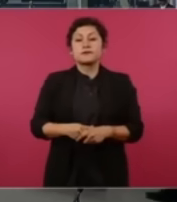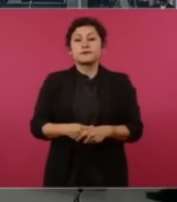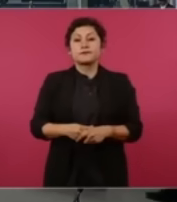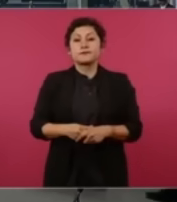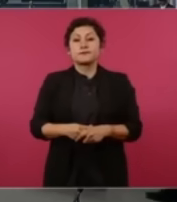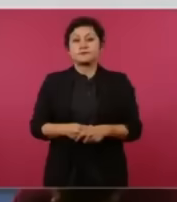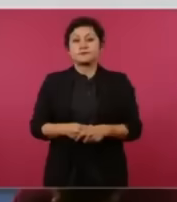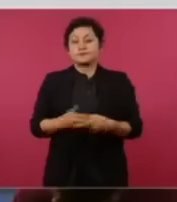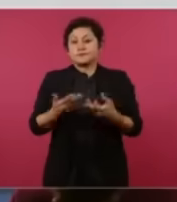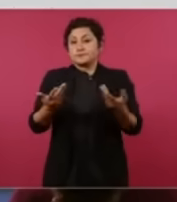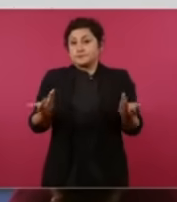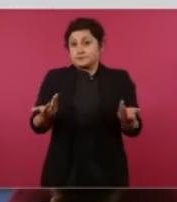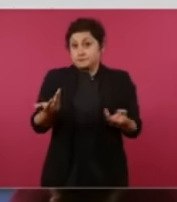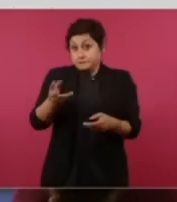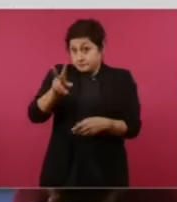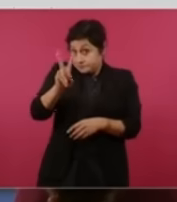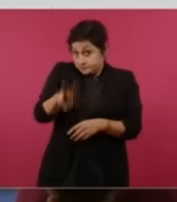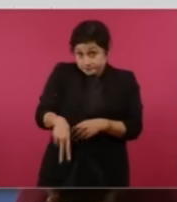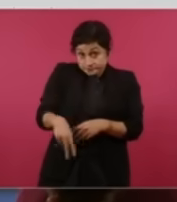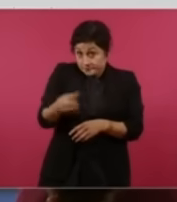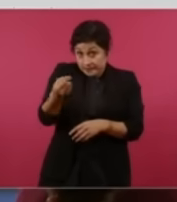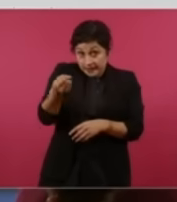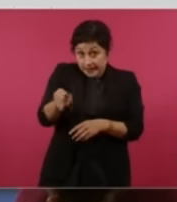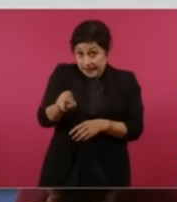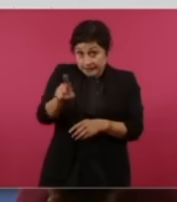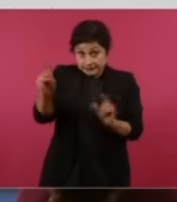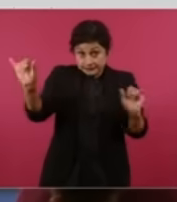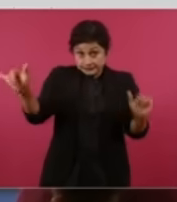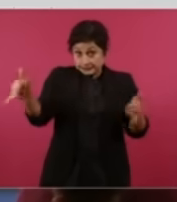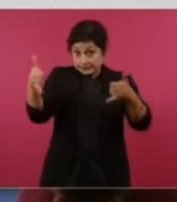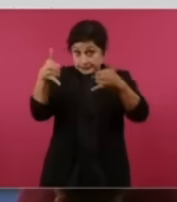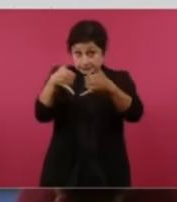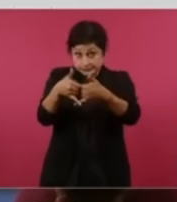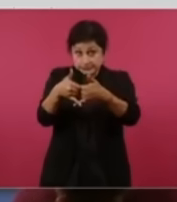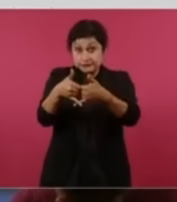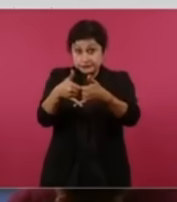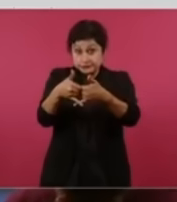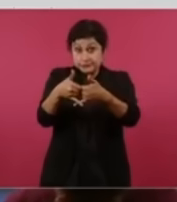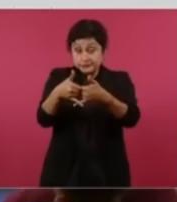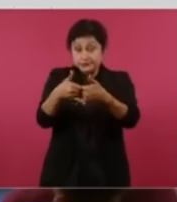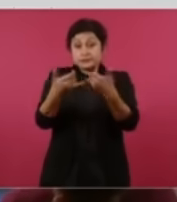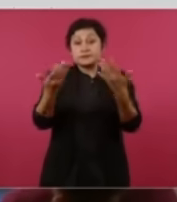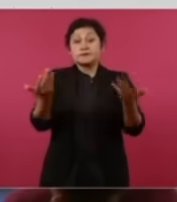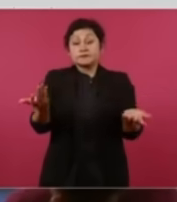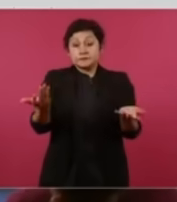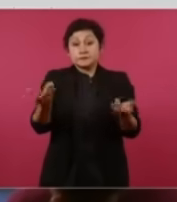así sucedió, fue la fiscal, impuestos